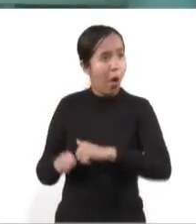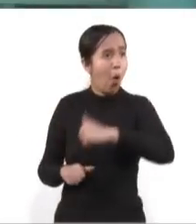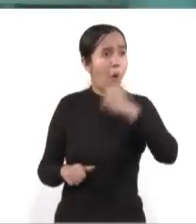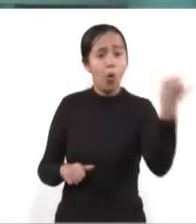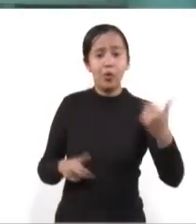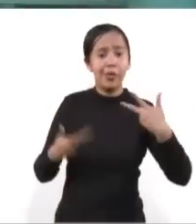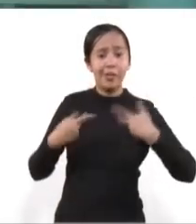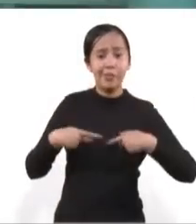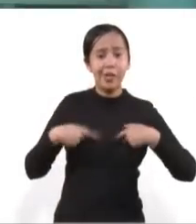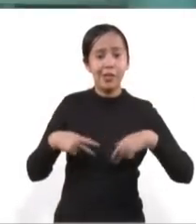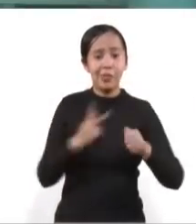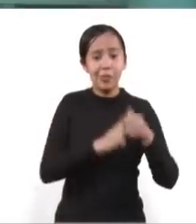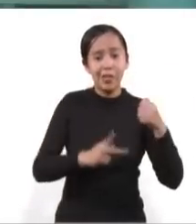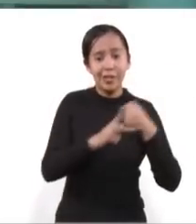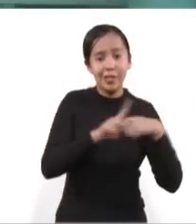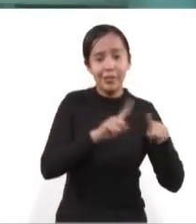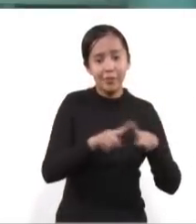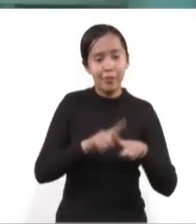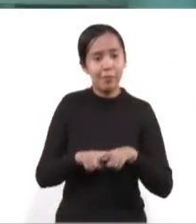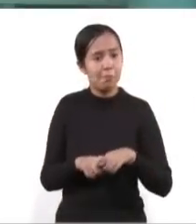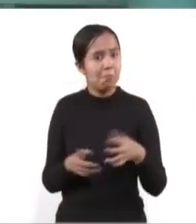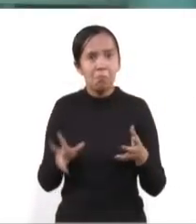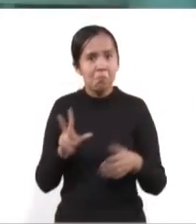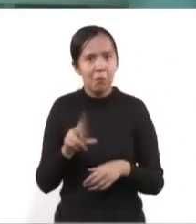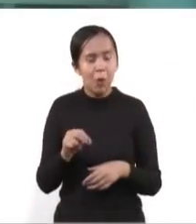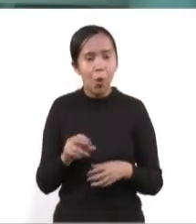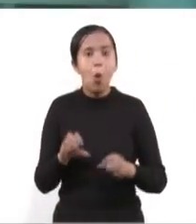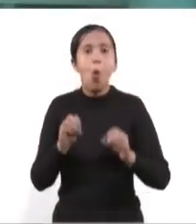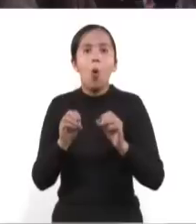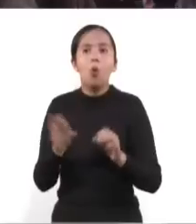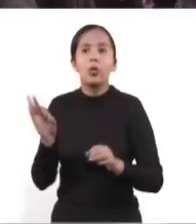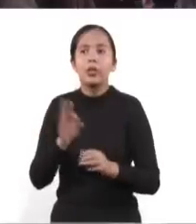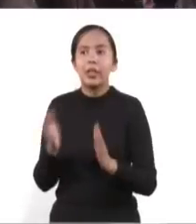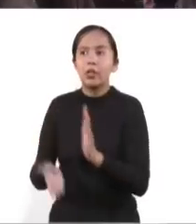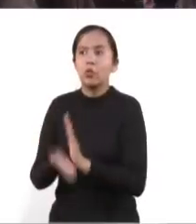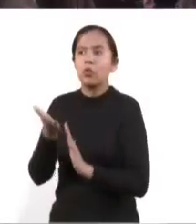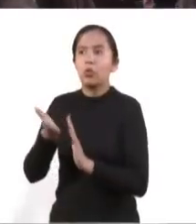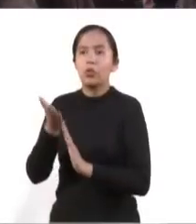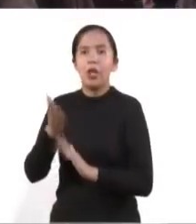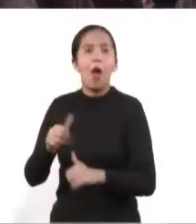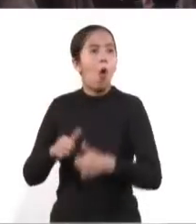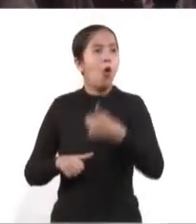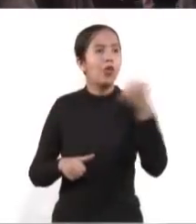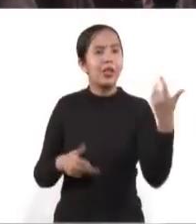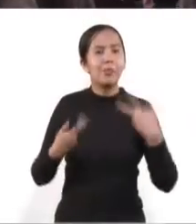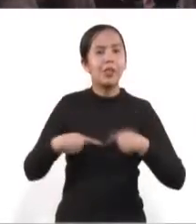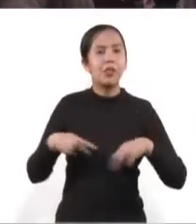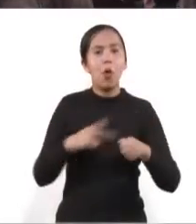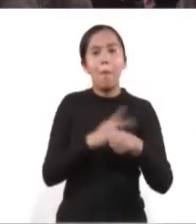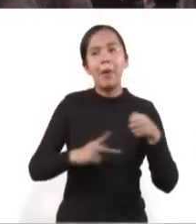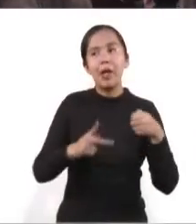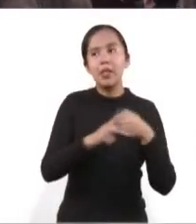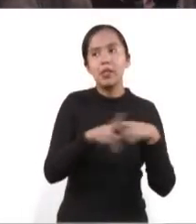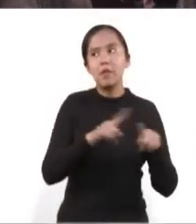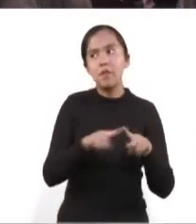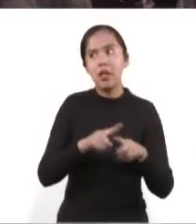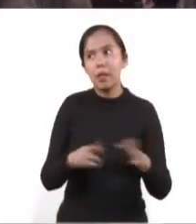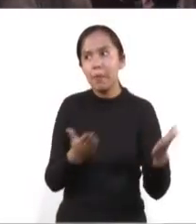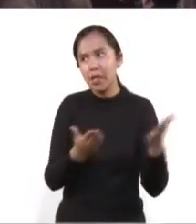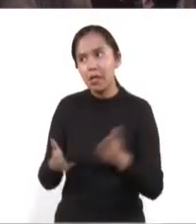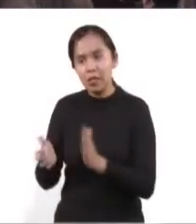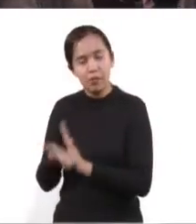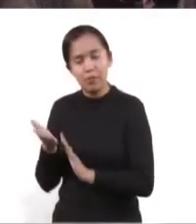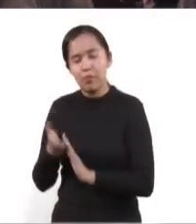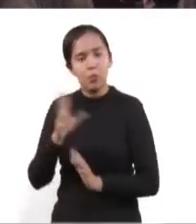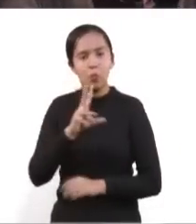no necesita mano de obra extranjera. Esta transformación, esta obra magna, la hicieron los